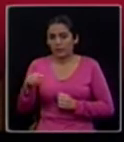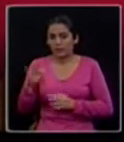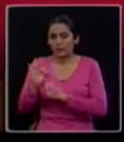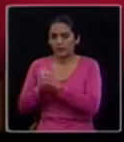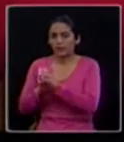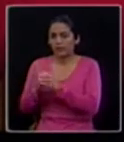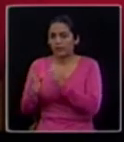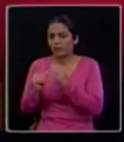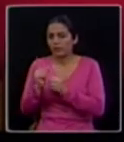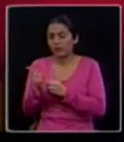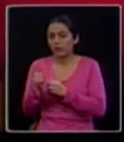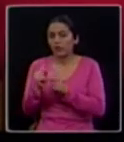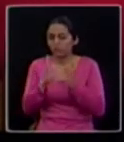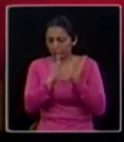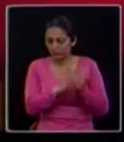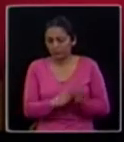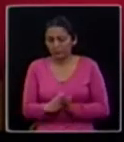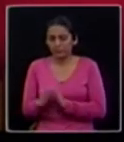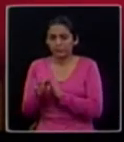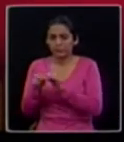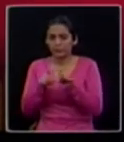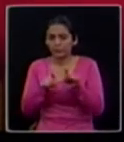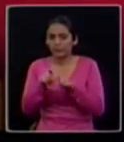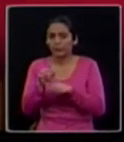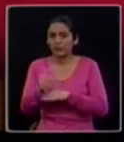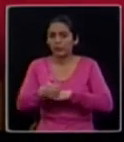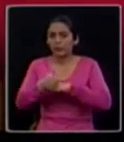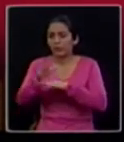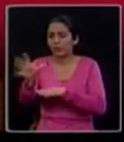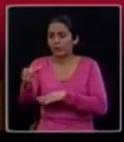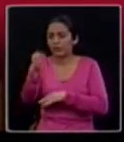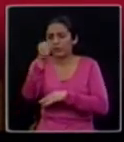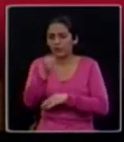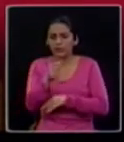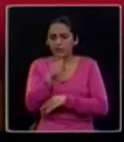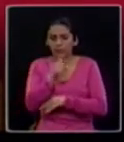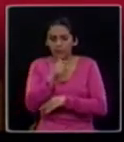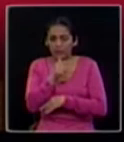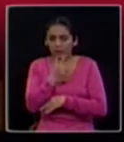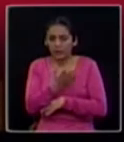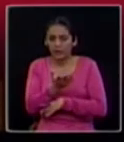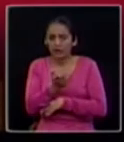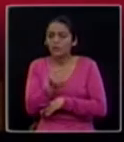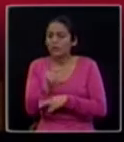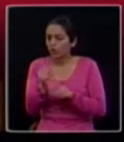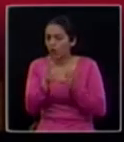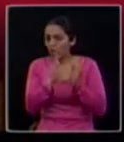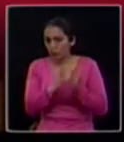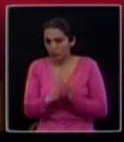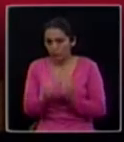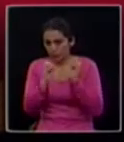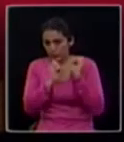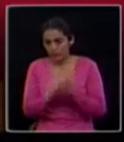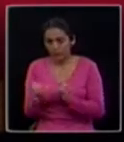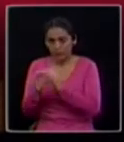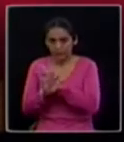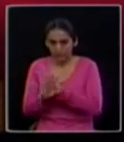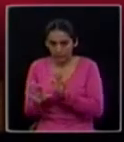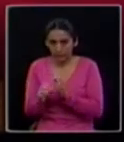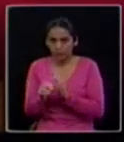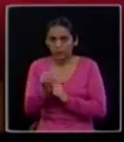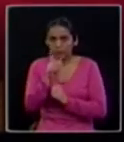pero quien desarrolla todo el proceso es la Comisión Ciudadana de Selección. Y aquí es importante también determinar tres espacios